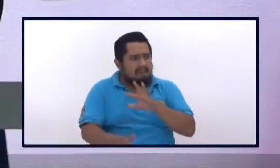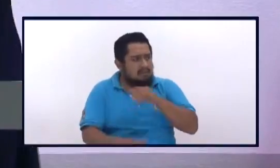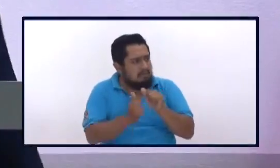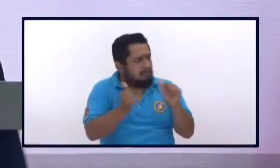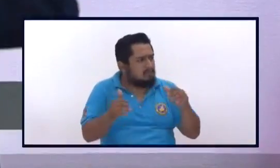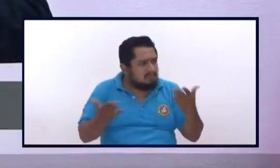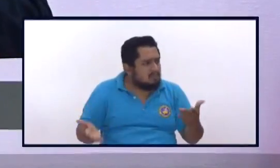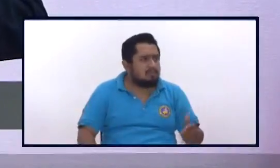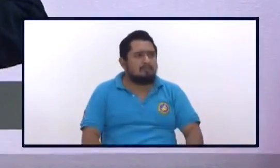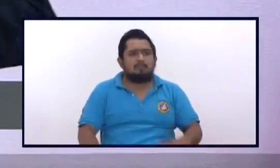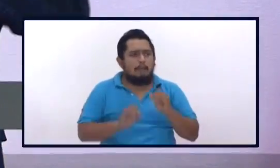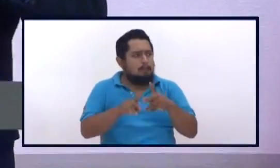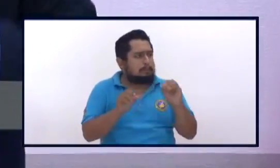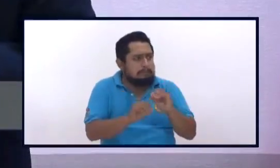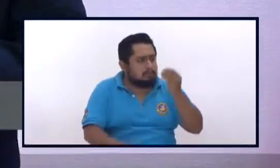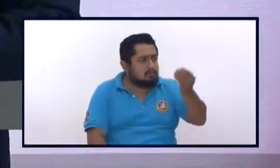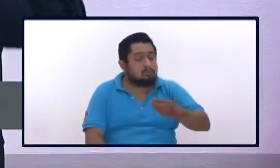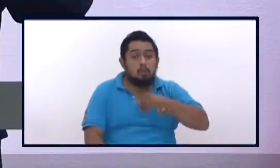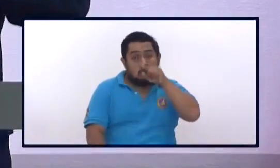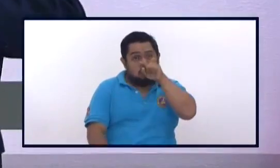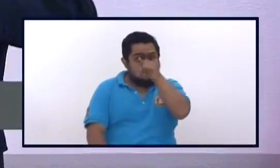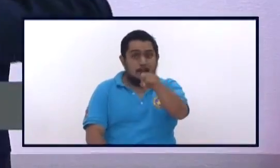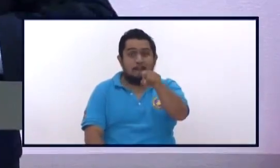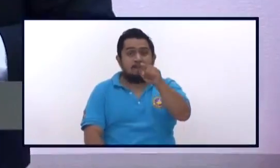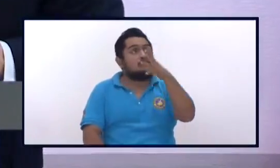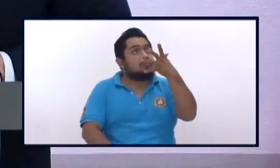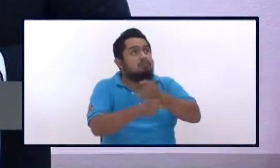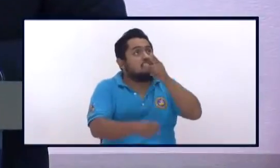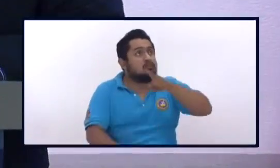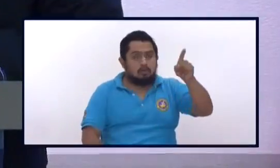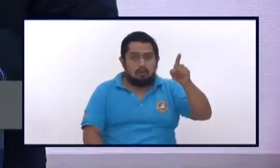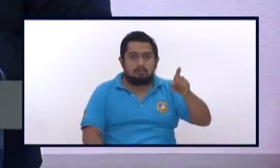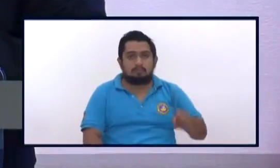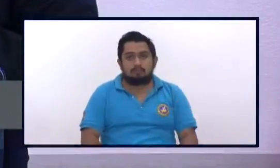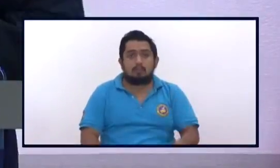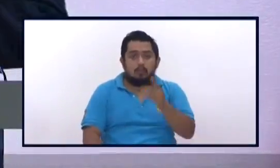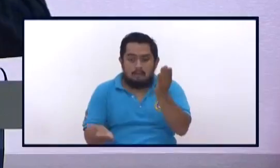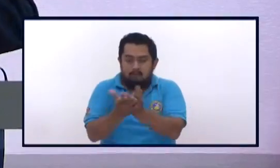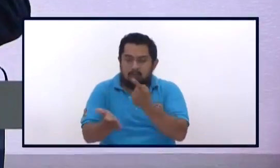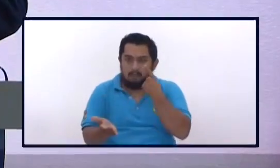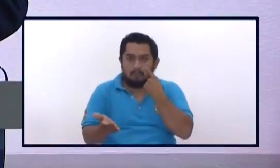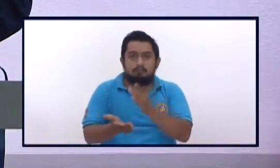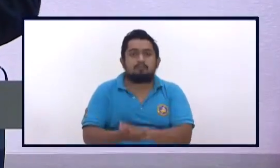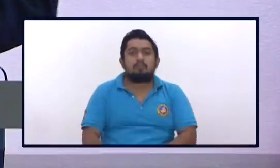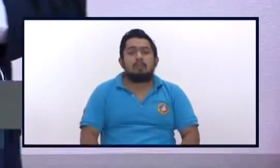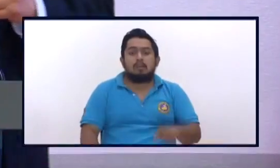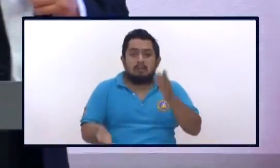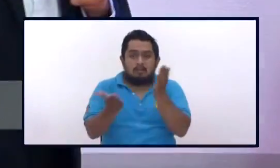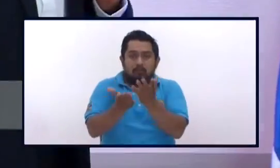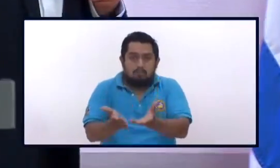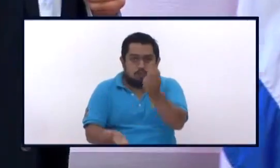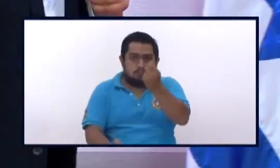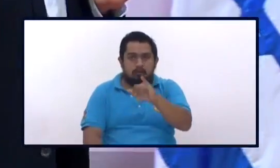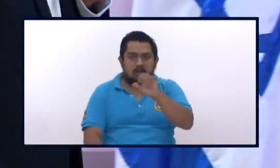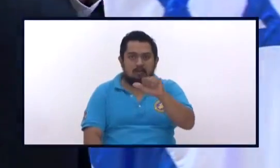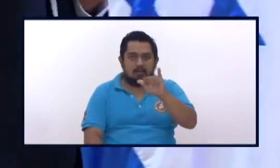perfecta sin las oportunidades ten confianza en dios vamos a la biblia busquen conmigo isaías 41 10 no temas